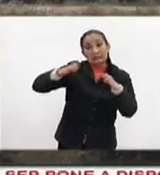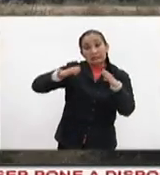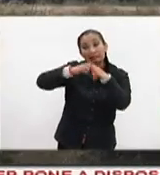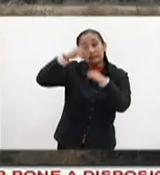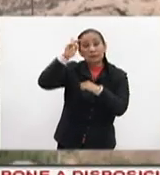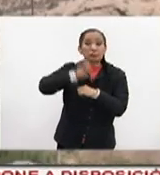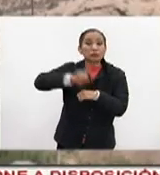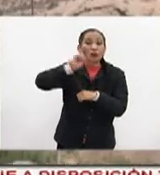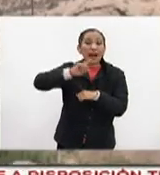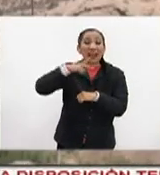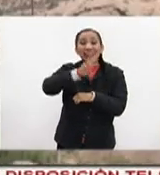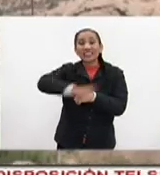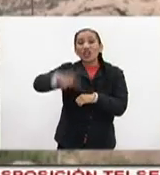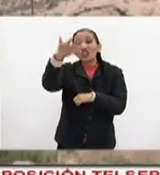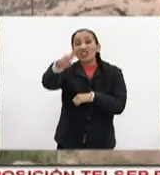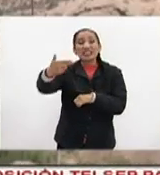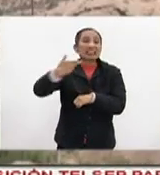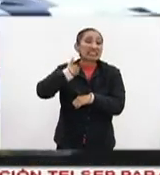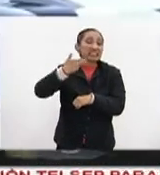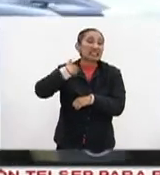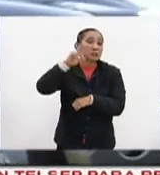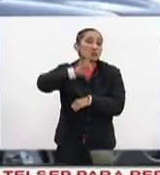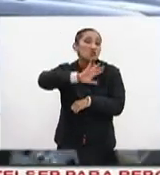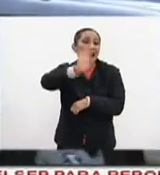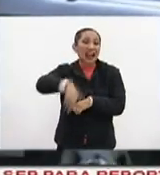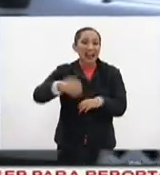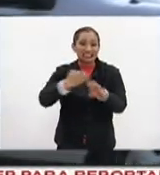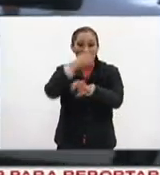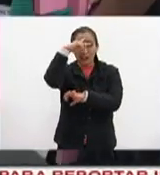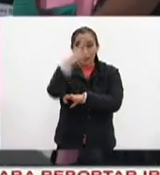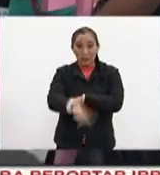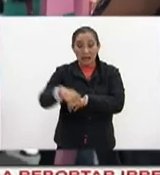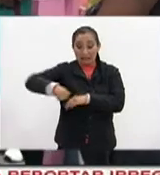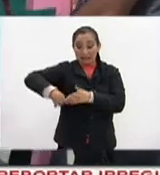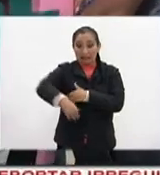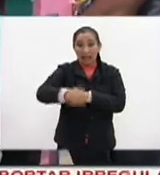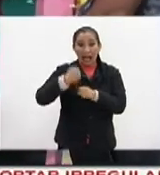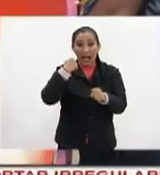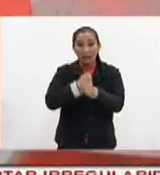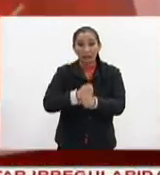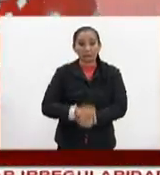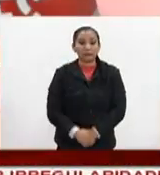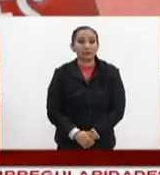ya suman 310 feminicidios dentro del Estado de México en este año.